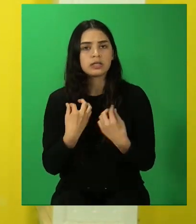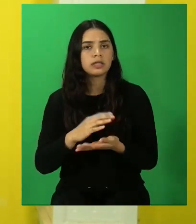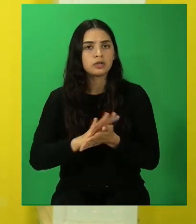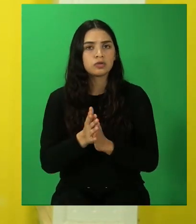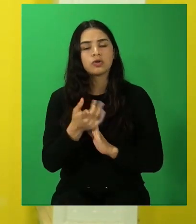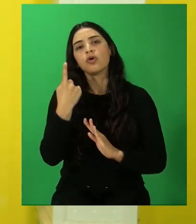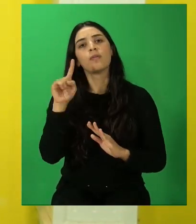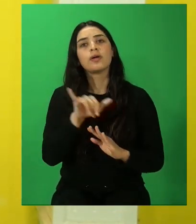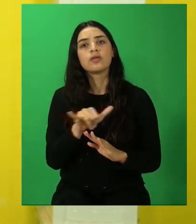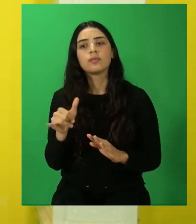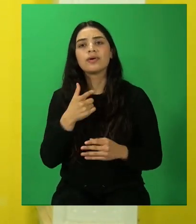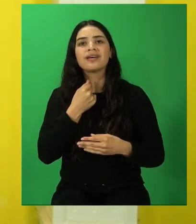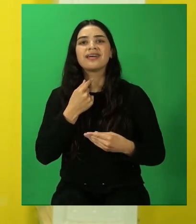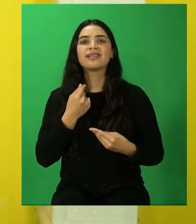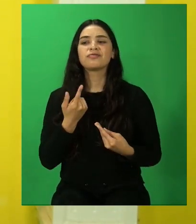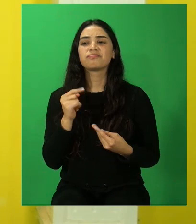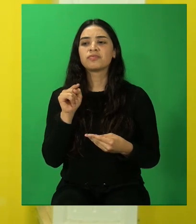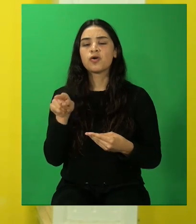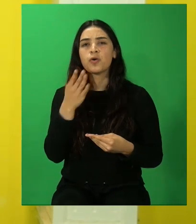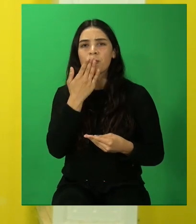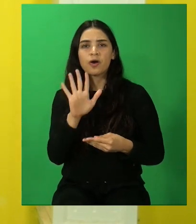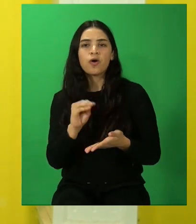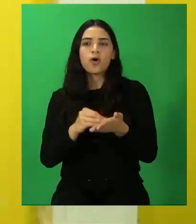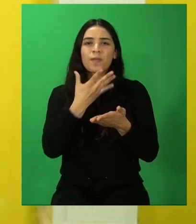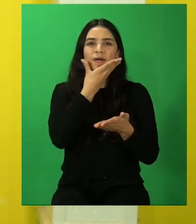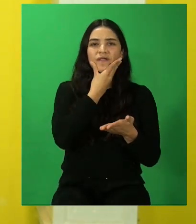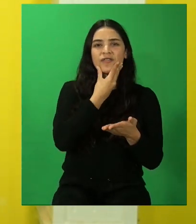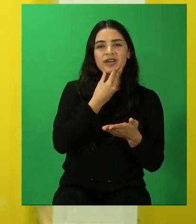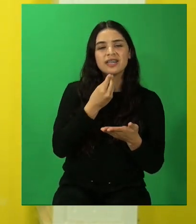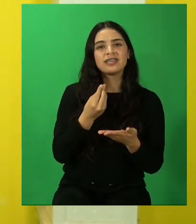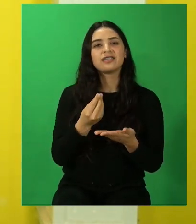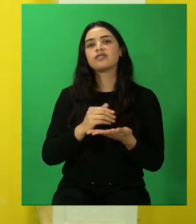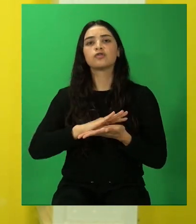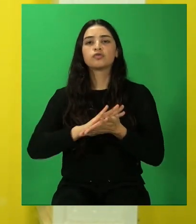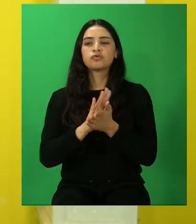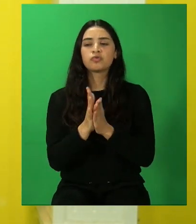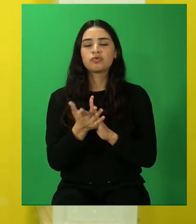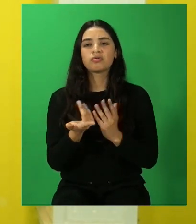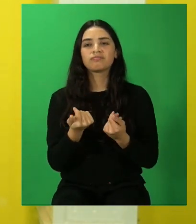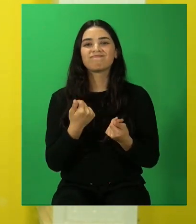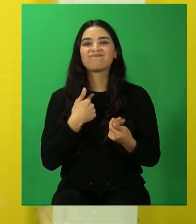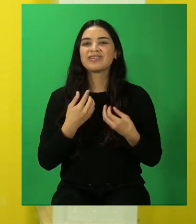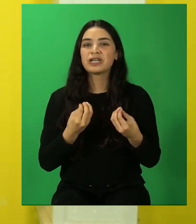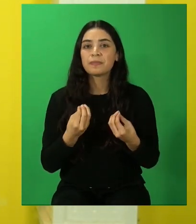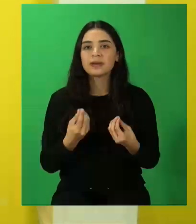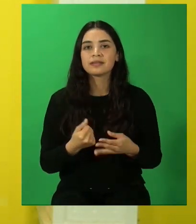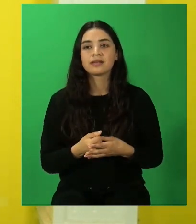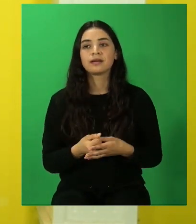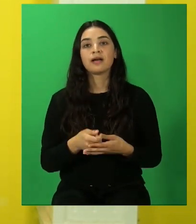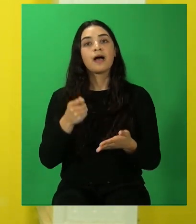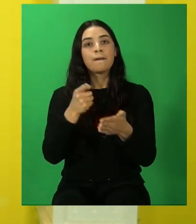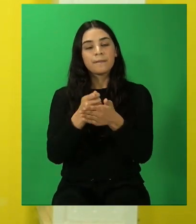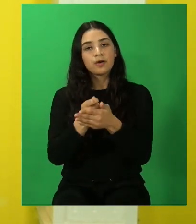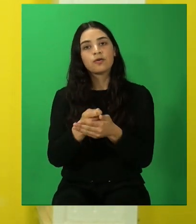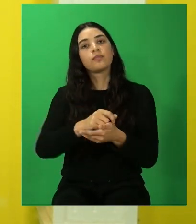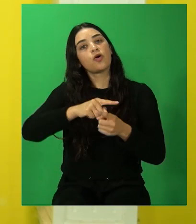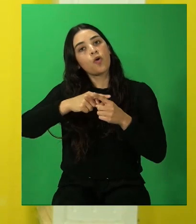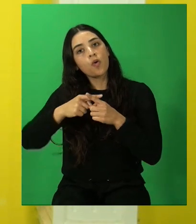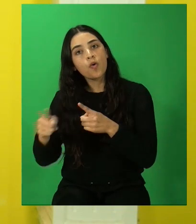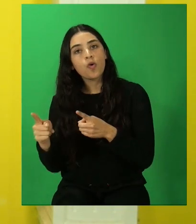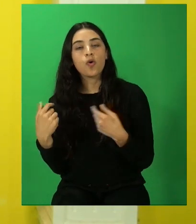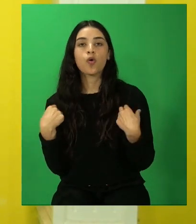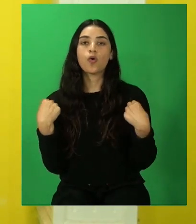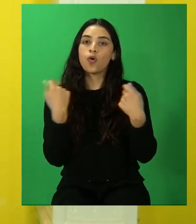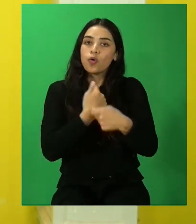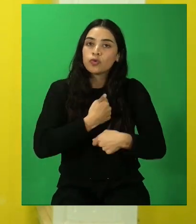abrigué, pero después quiero un chaleco mejor. Después quiero un chaleco de mi estilo. Por lo tanto, voy a comprarme otro chaleco. Después voy a comprarme